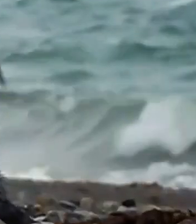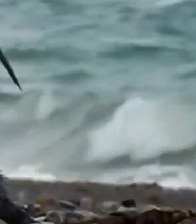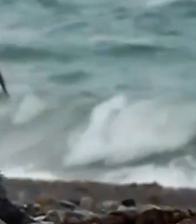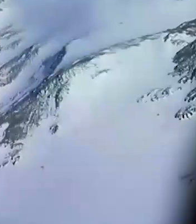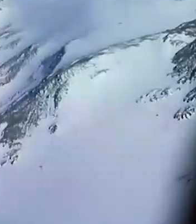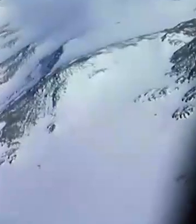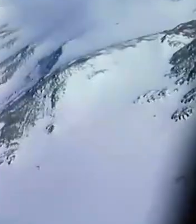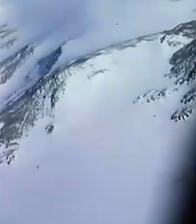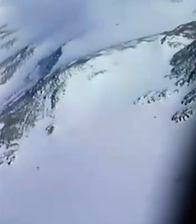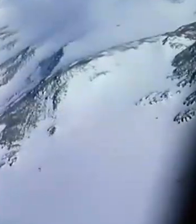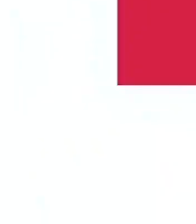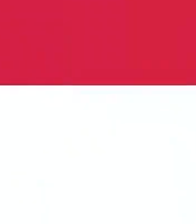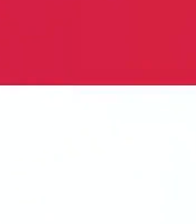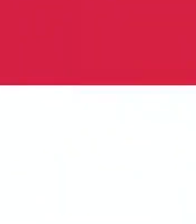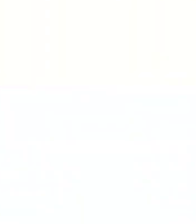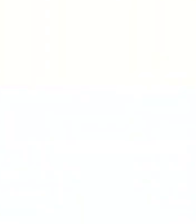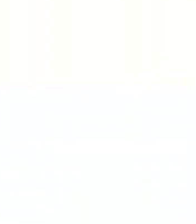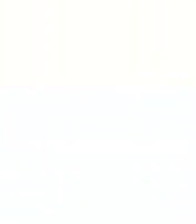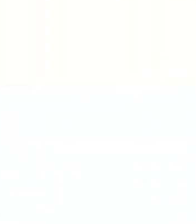i